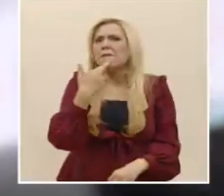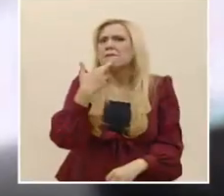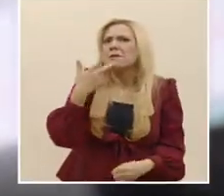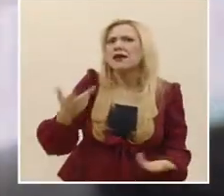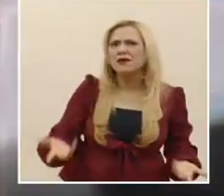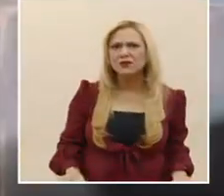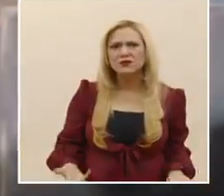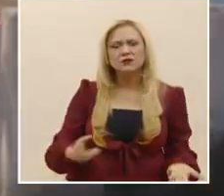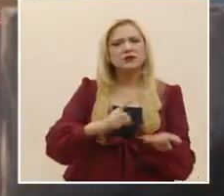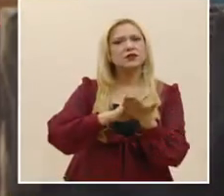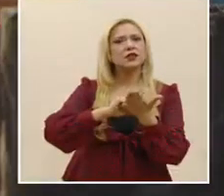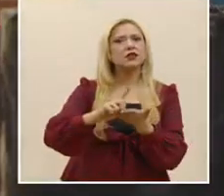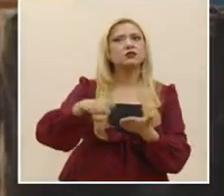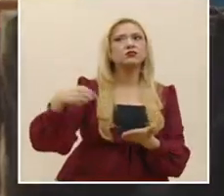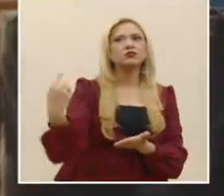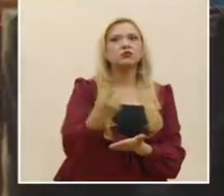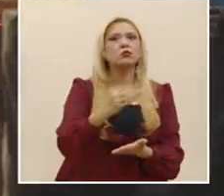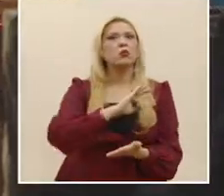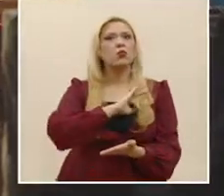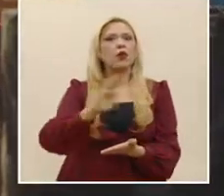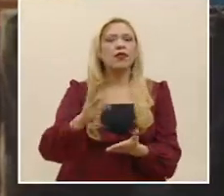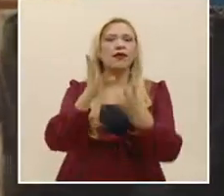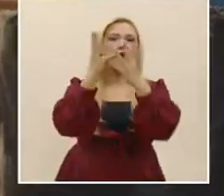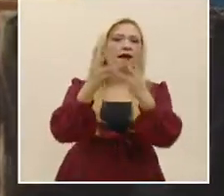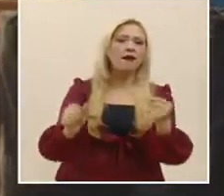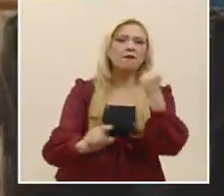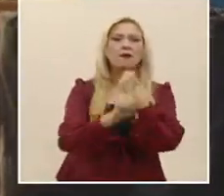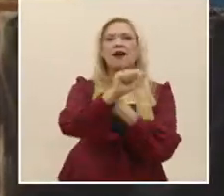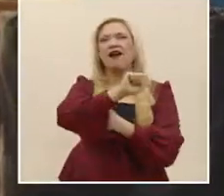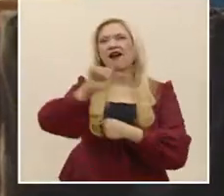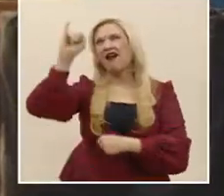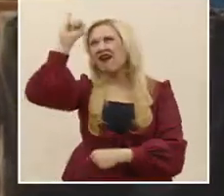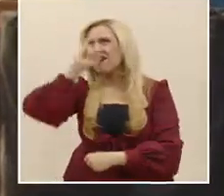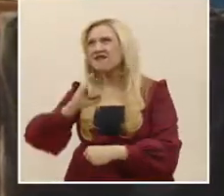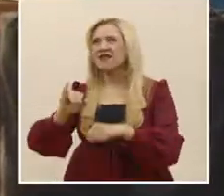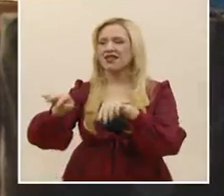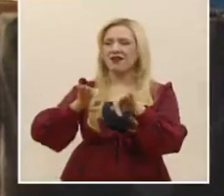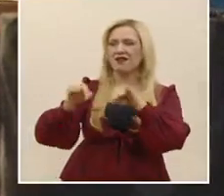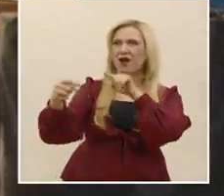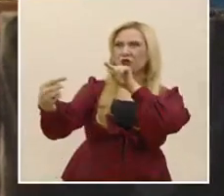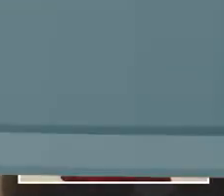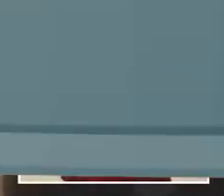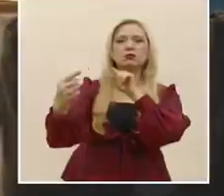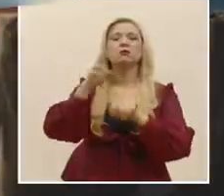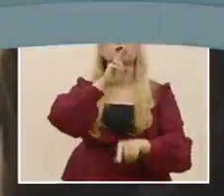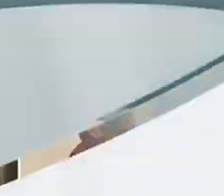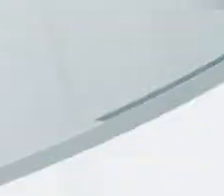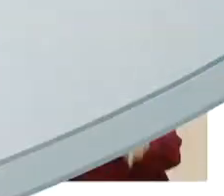derecho humano que permite resolver los conflictos en materia de trabajo a través del diálogo.